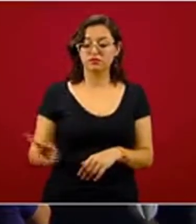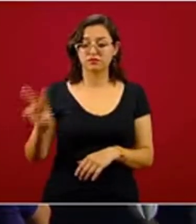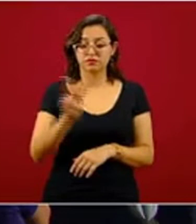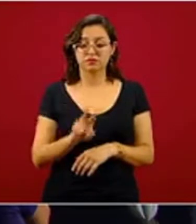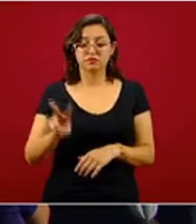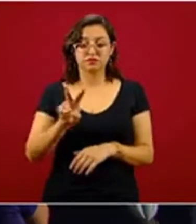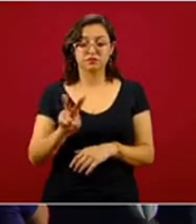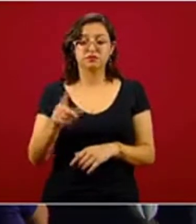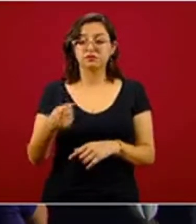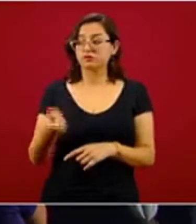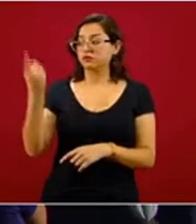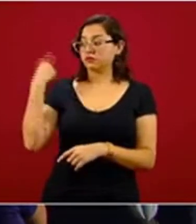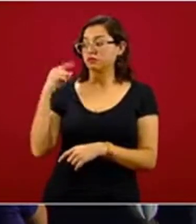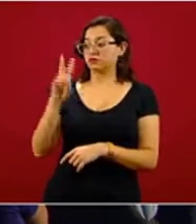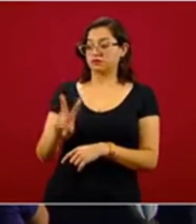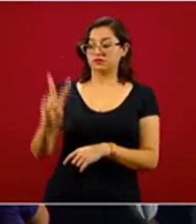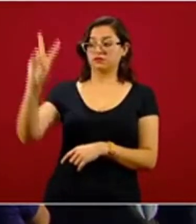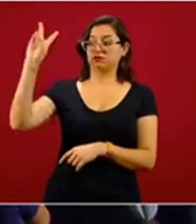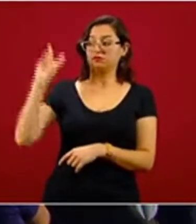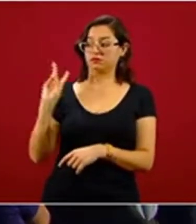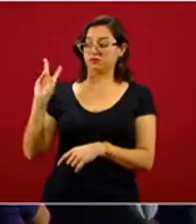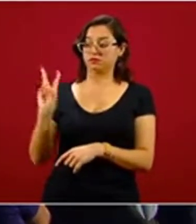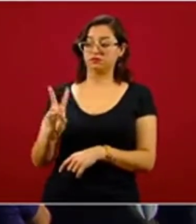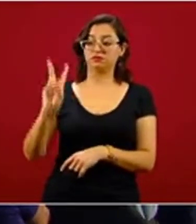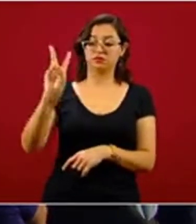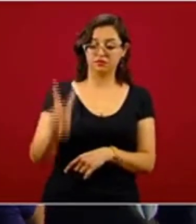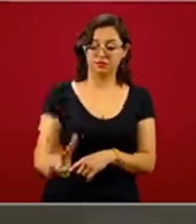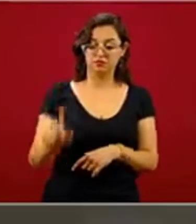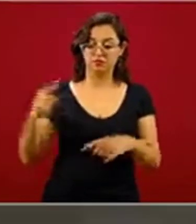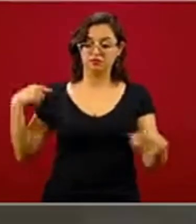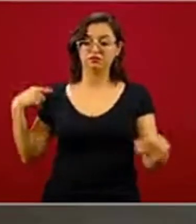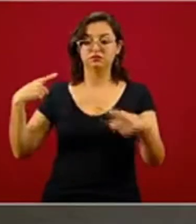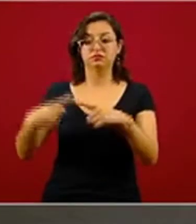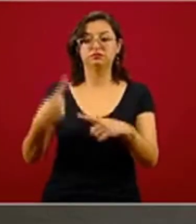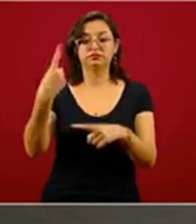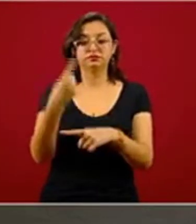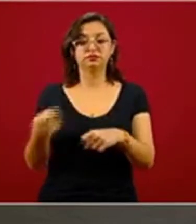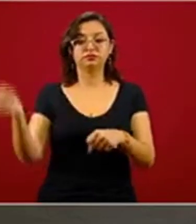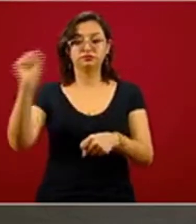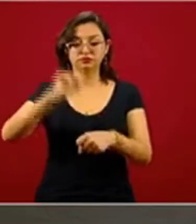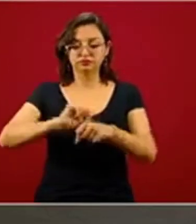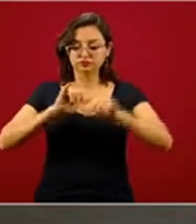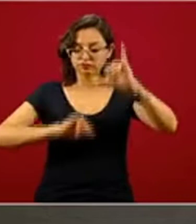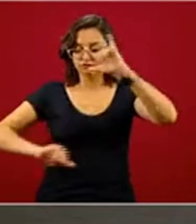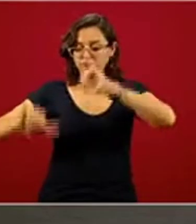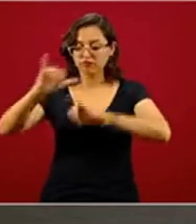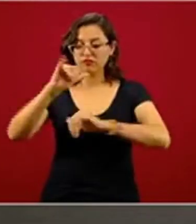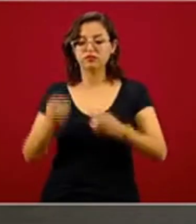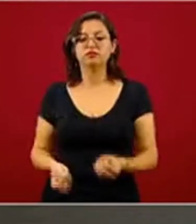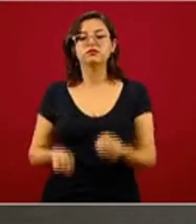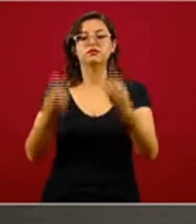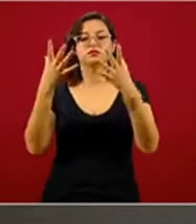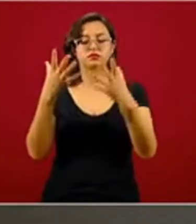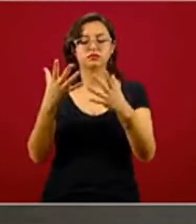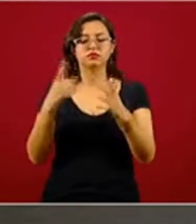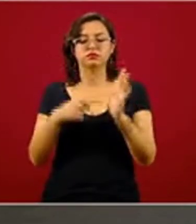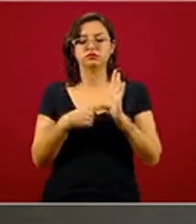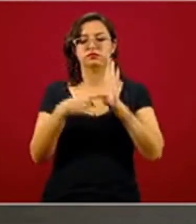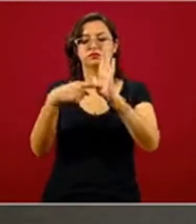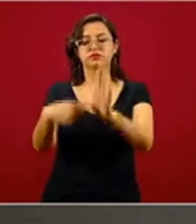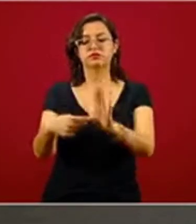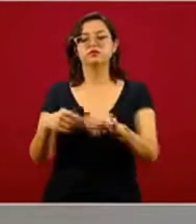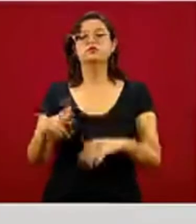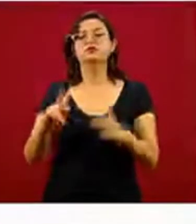actualizados los datos del diagnóstico por laboratorio. Entonces, si nos comparten la siguiente diapositiva, volvemos a